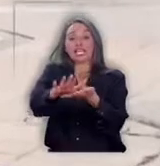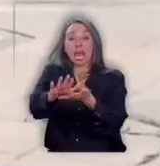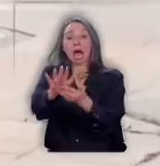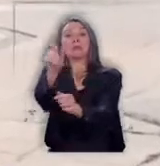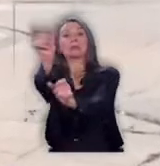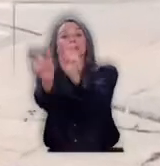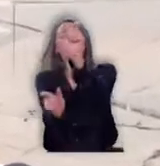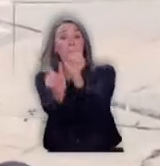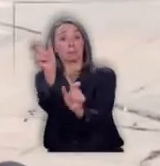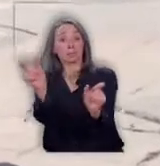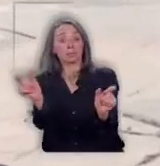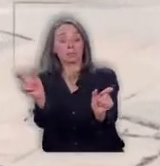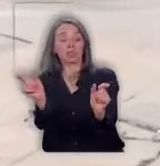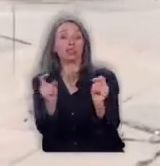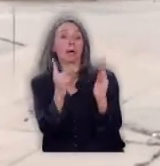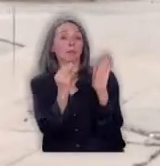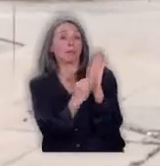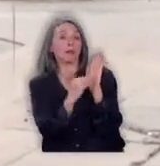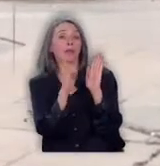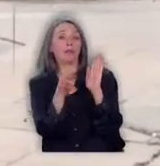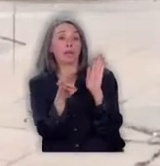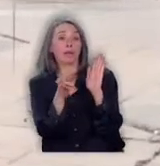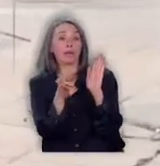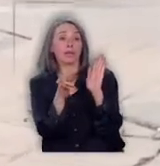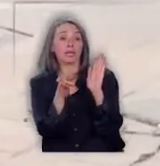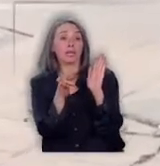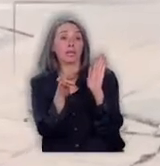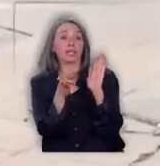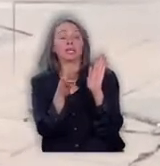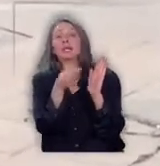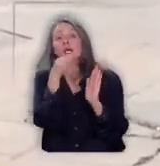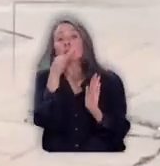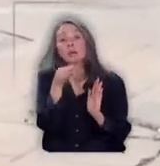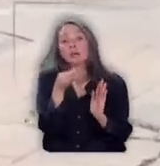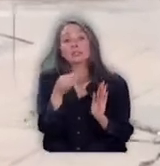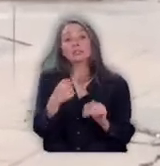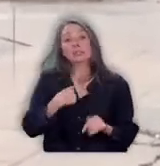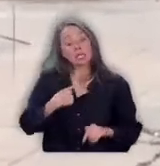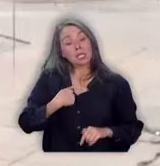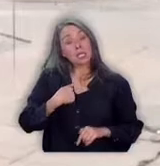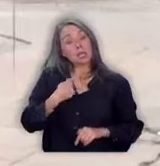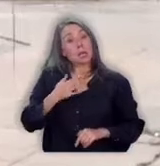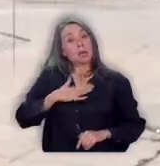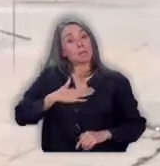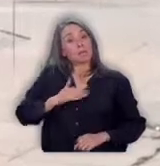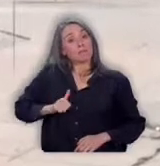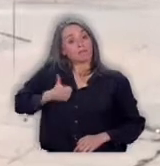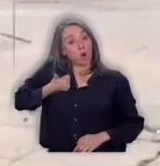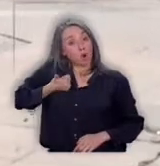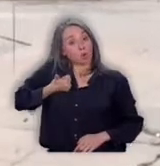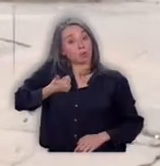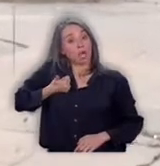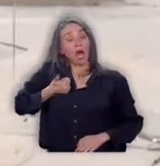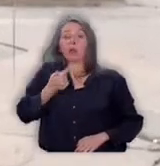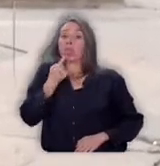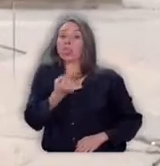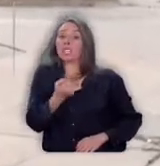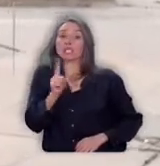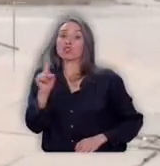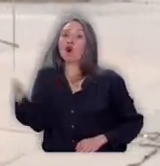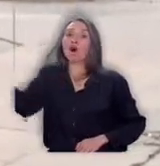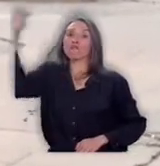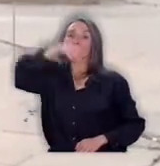tienen que tener el requisito de poder poder exponer que por su propia voluntad no van a regresar a nuestro